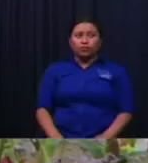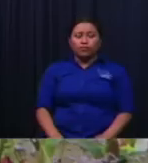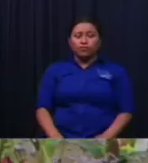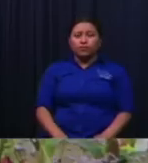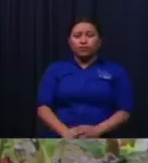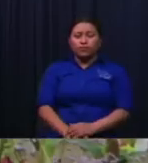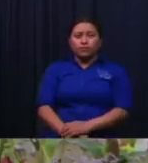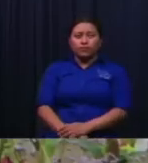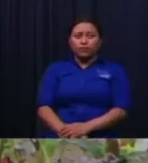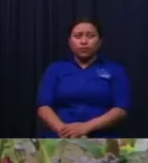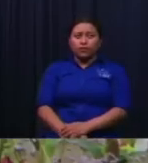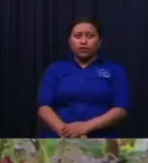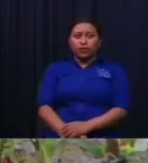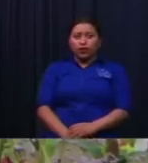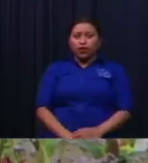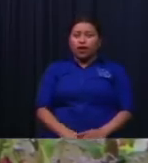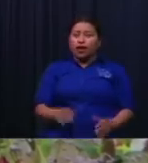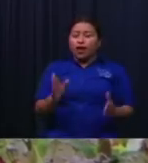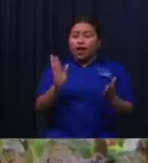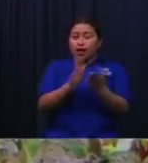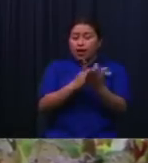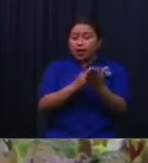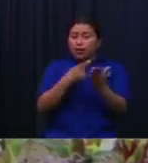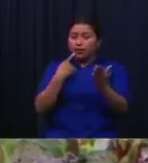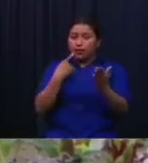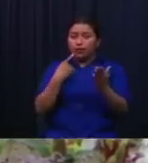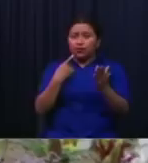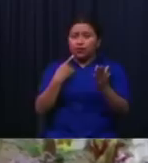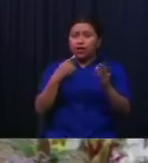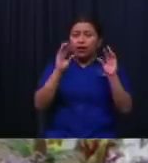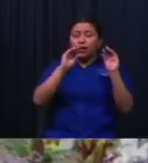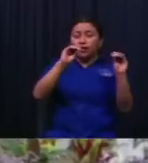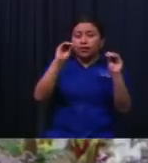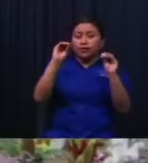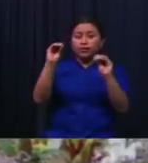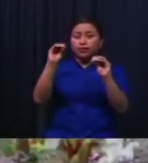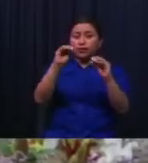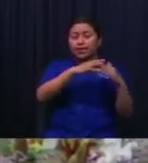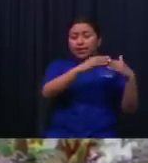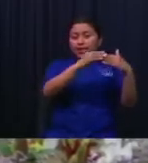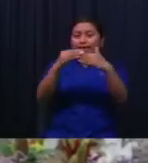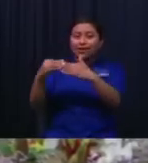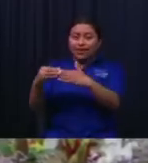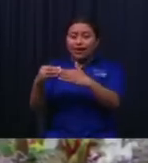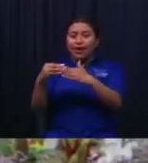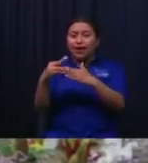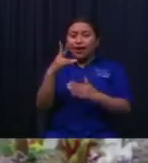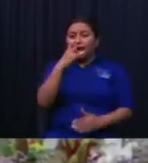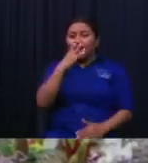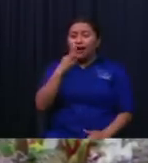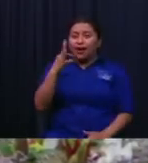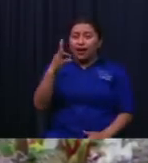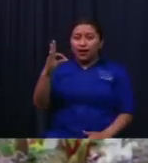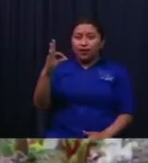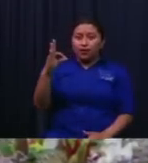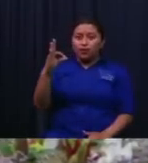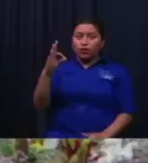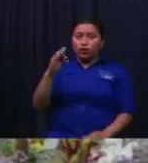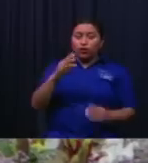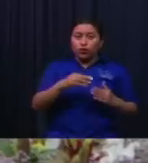es que dice la Biblia, instruye al niño en su camino. ¿Y aún qué dice? Pero no dice nada cuando fuere